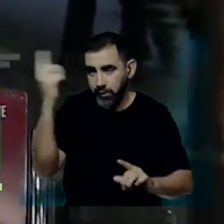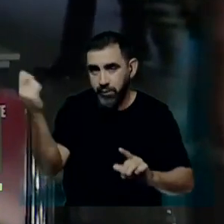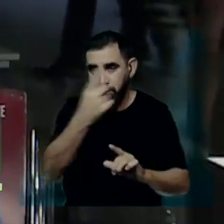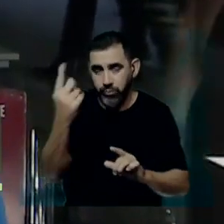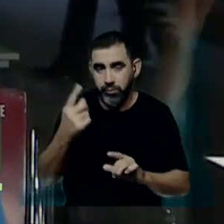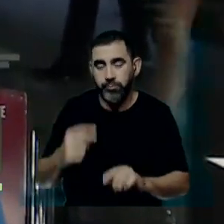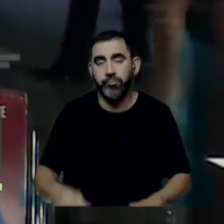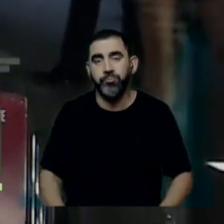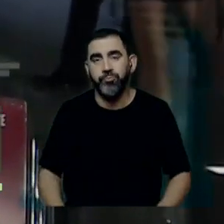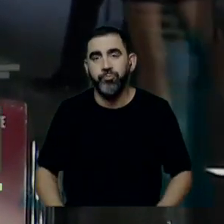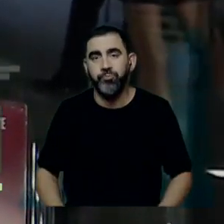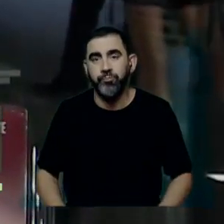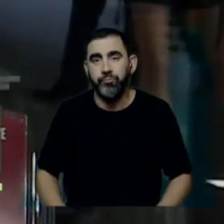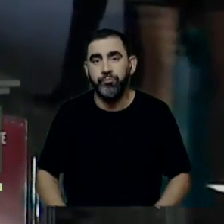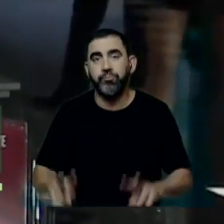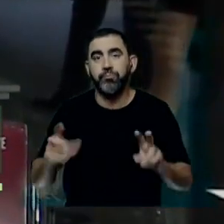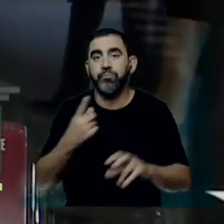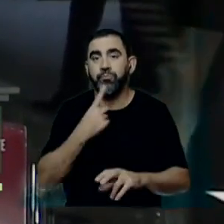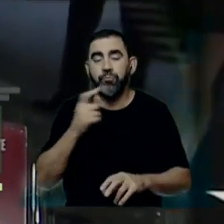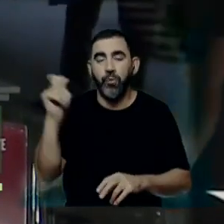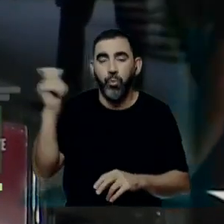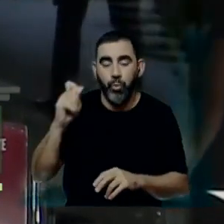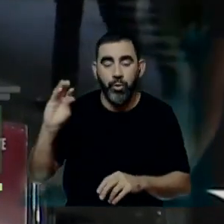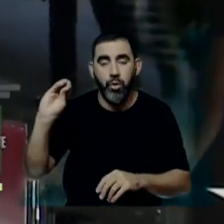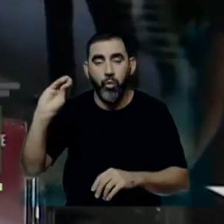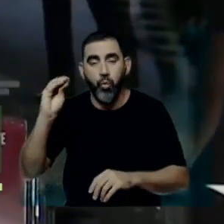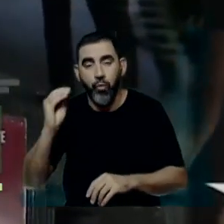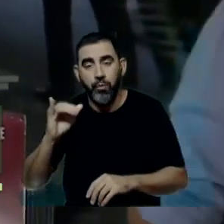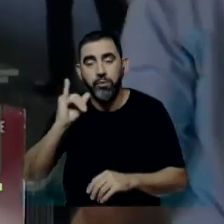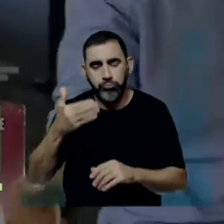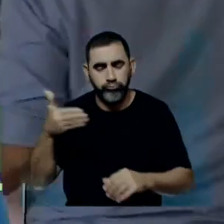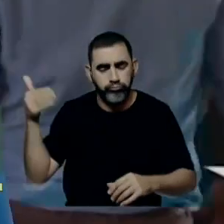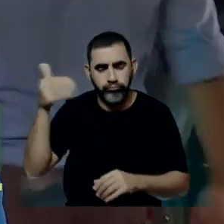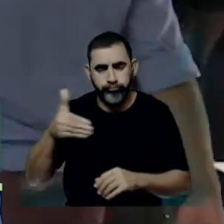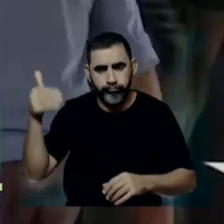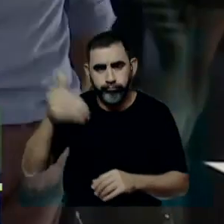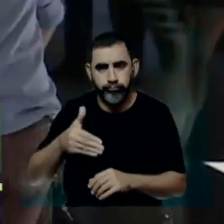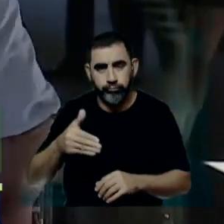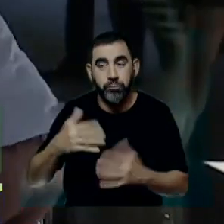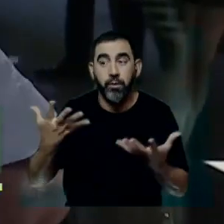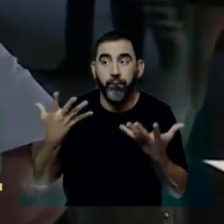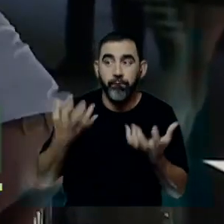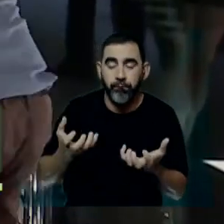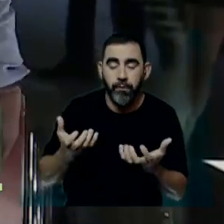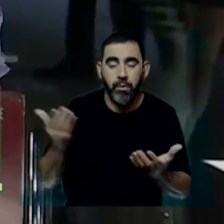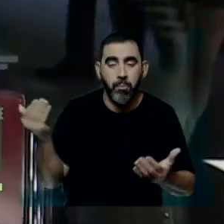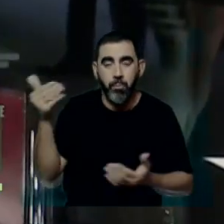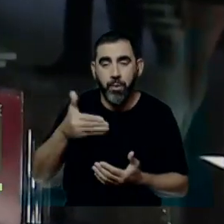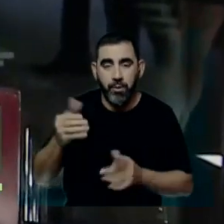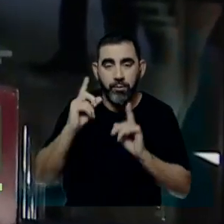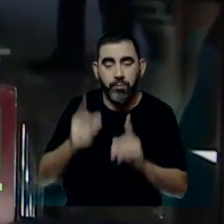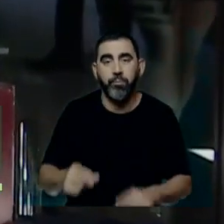todo esto, sobre las políticas públicas, sobre los jóvenes. Y sí, hay mucha participación e entusiasmo sobre todo esto.